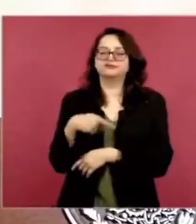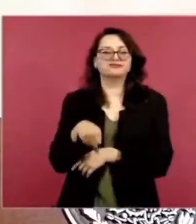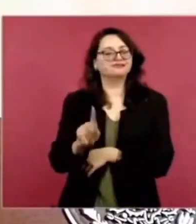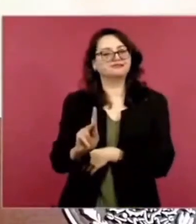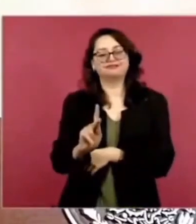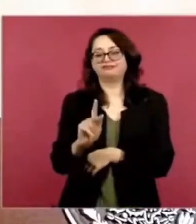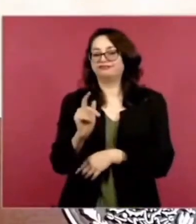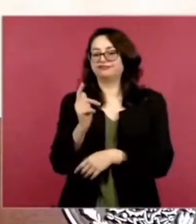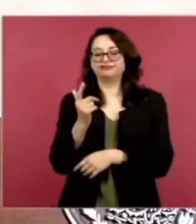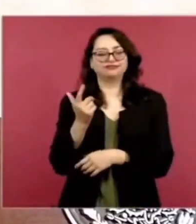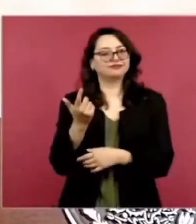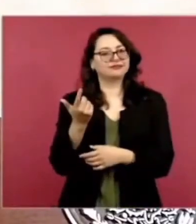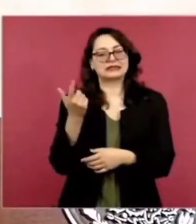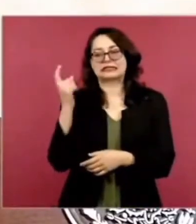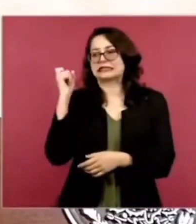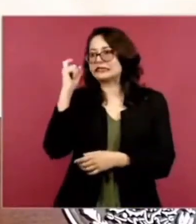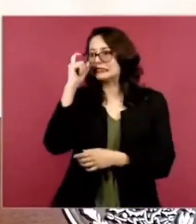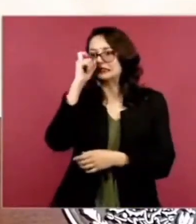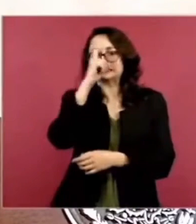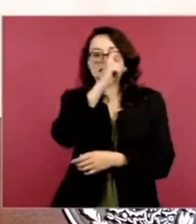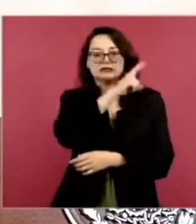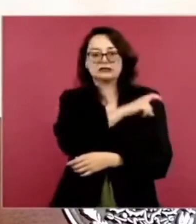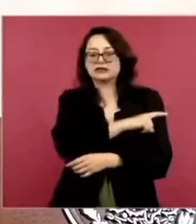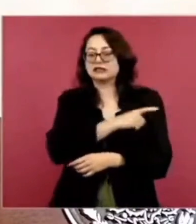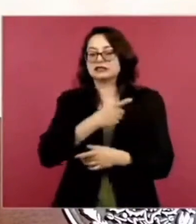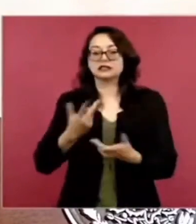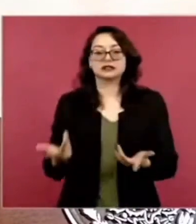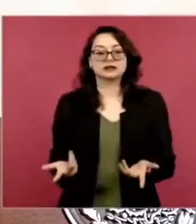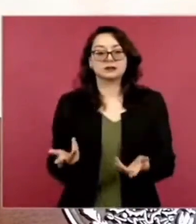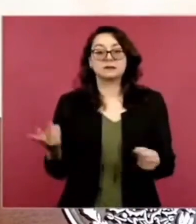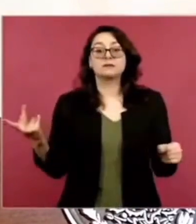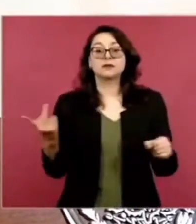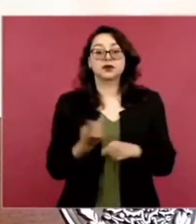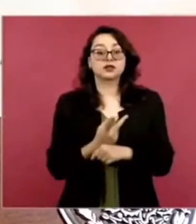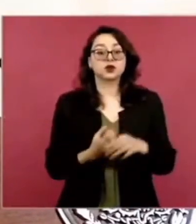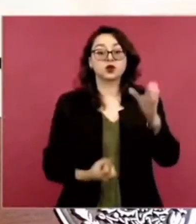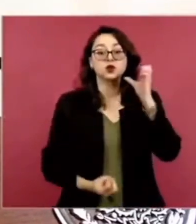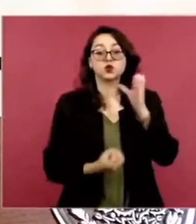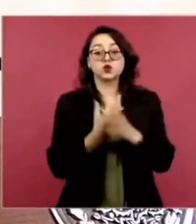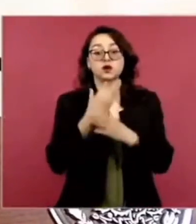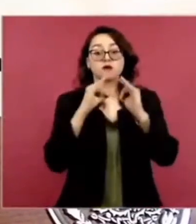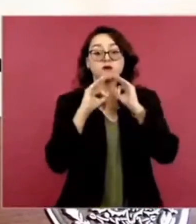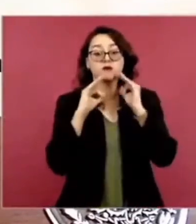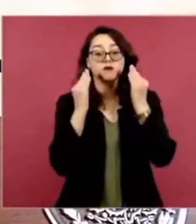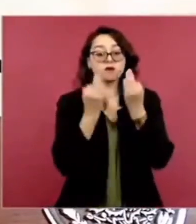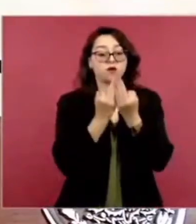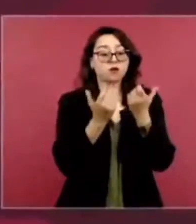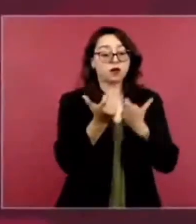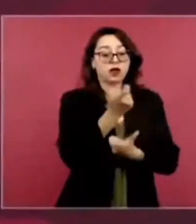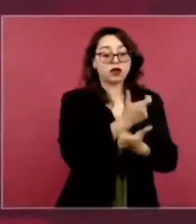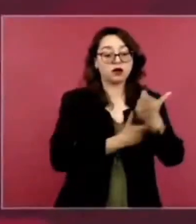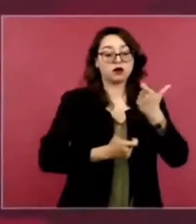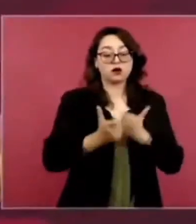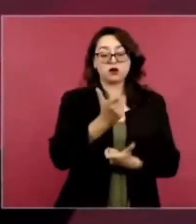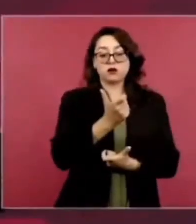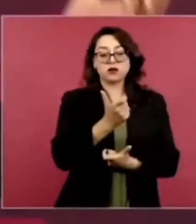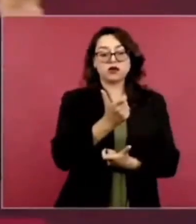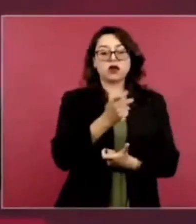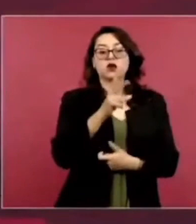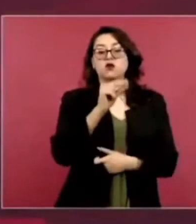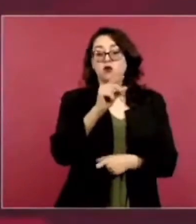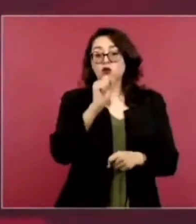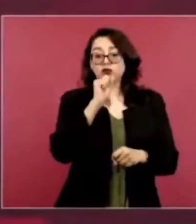tecnocrática, porque no solo fue el nuevo modelo económico o el nuevo modelo de política económica,